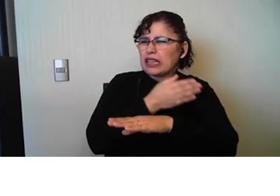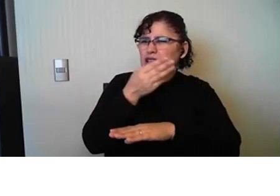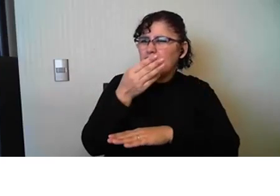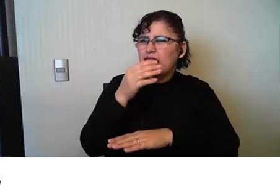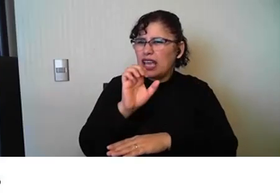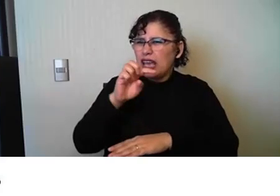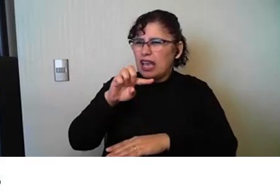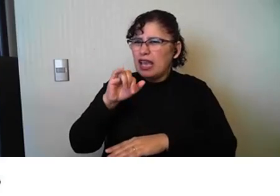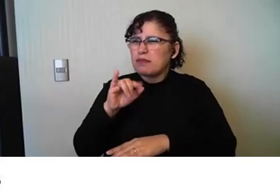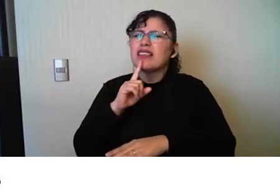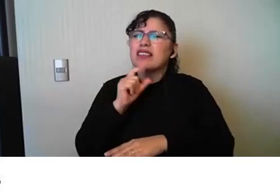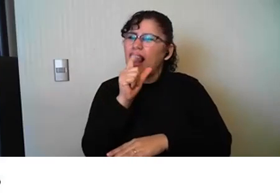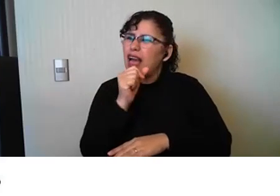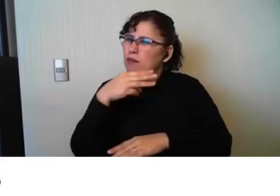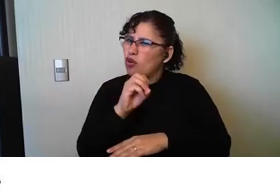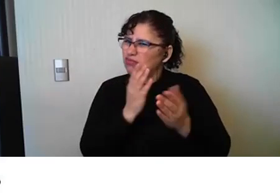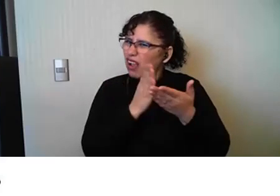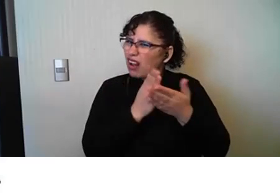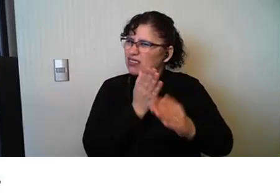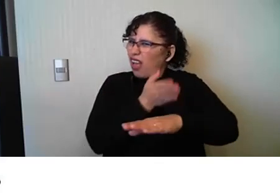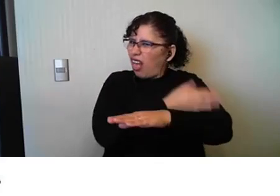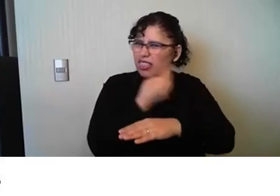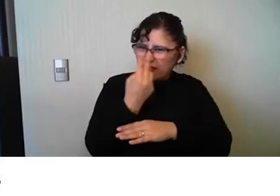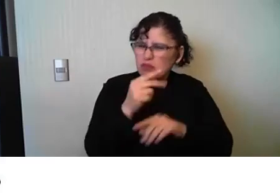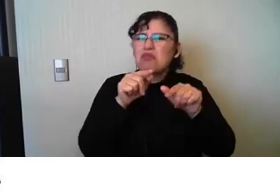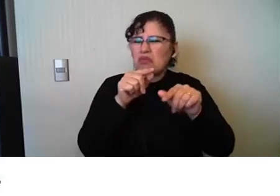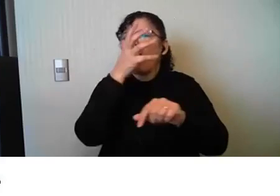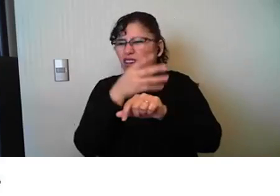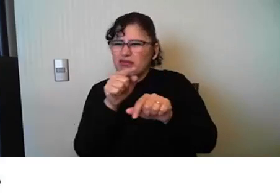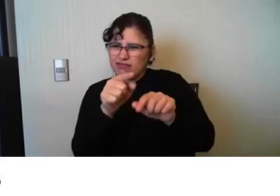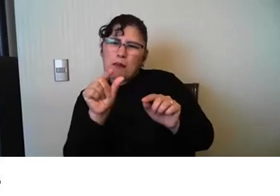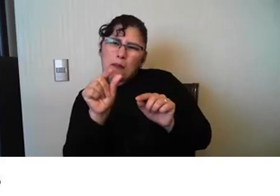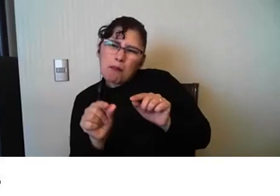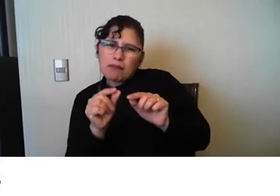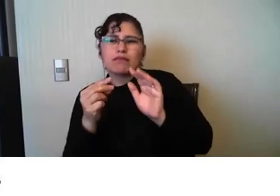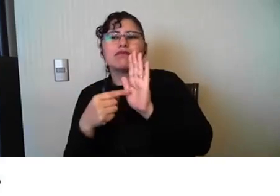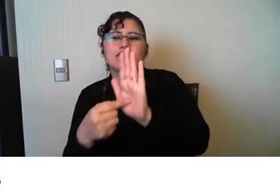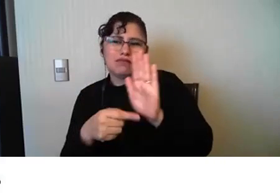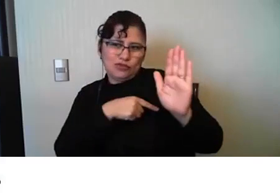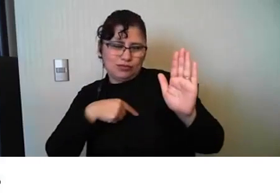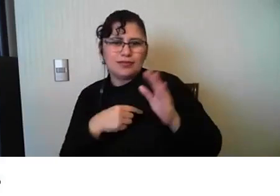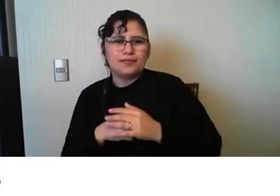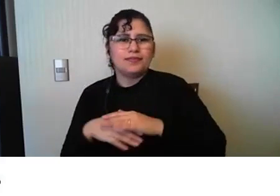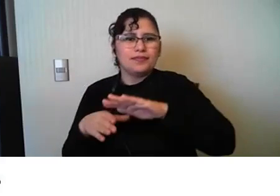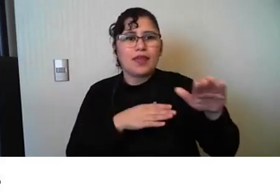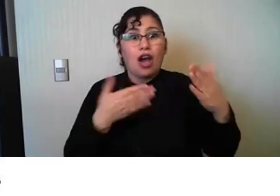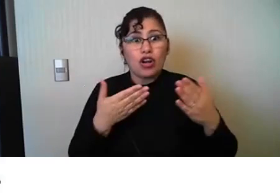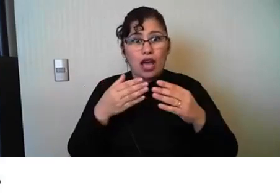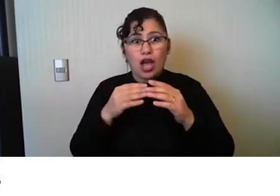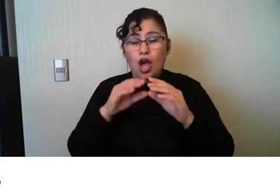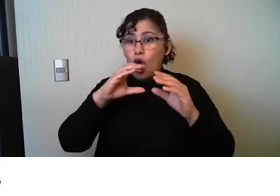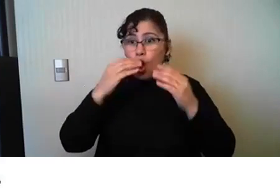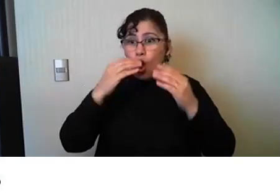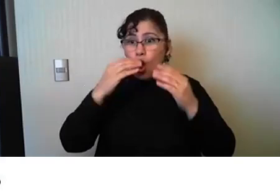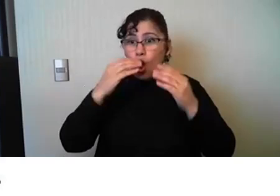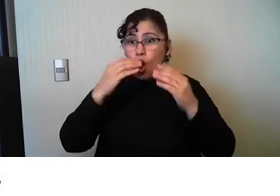están las fibras comisurales. Bueno, acá tenemos el cuerpo calloso completo, expandiéndose,